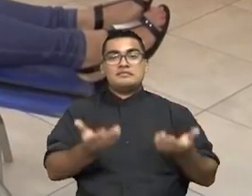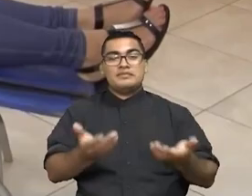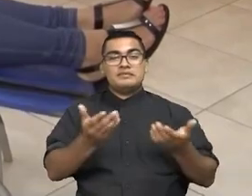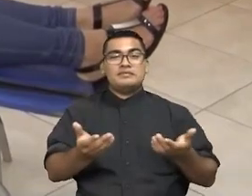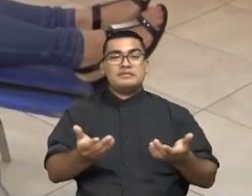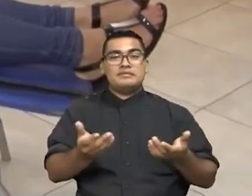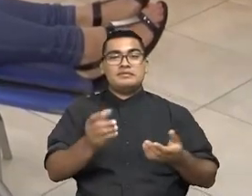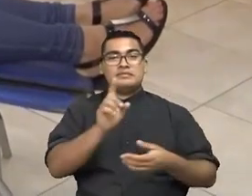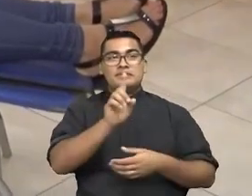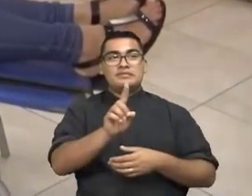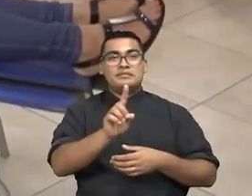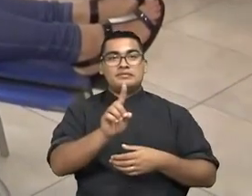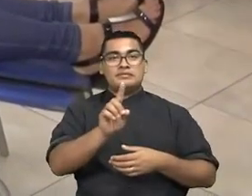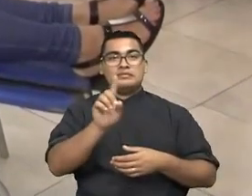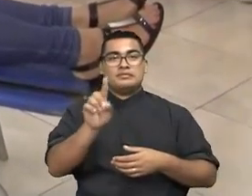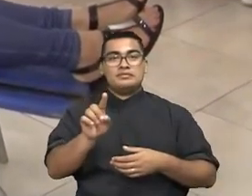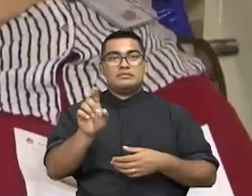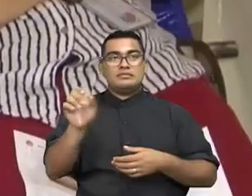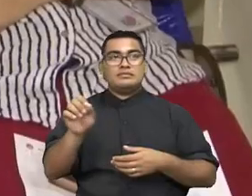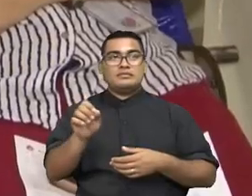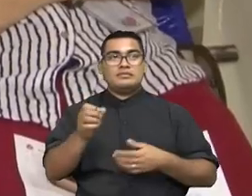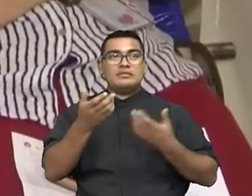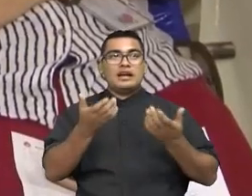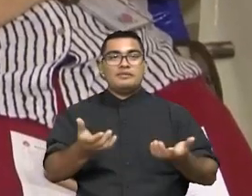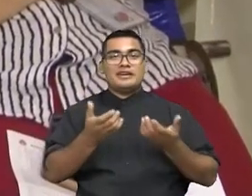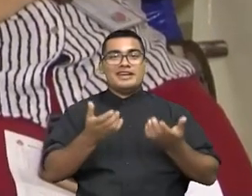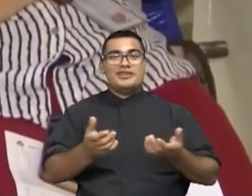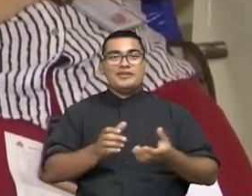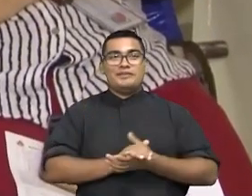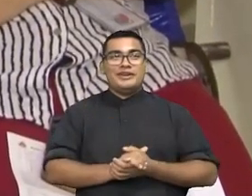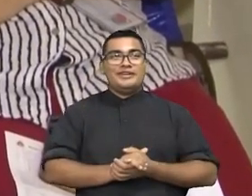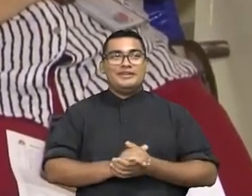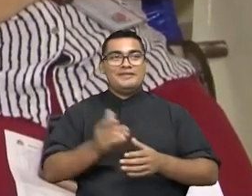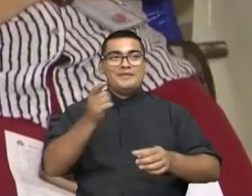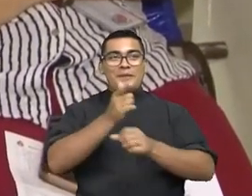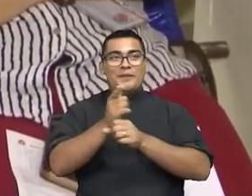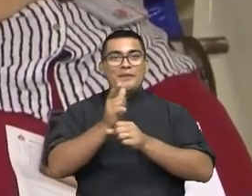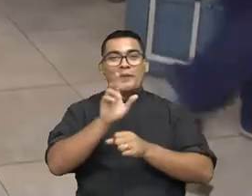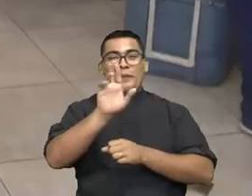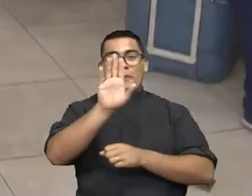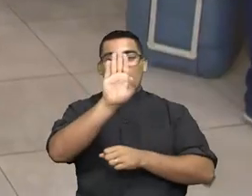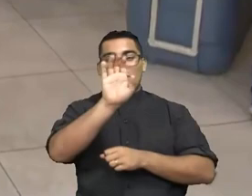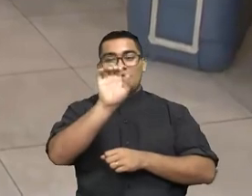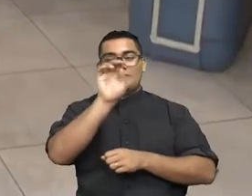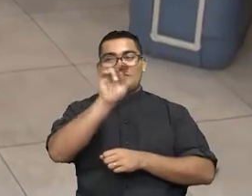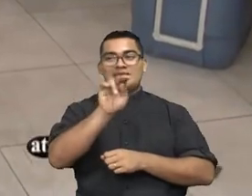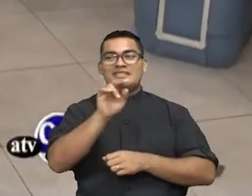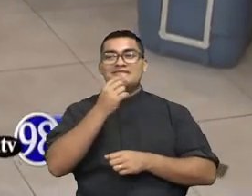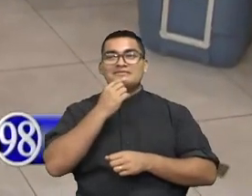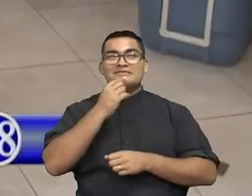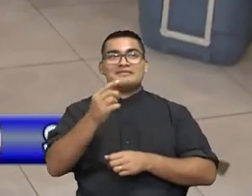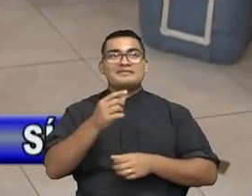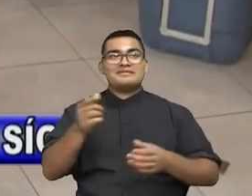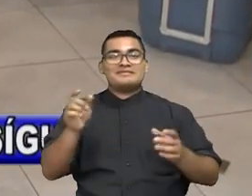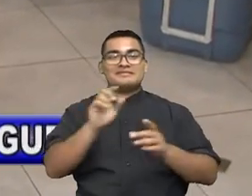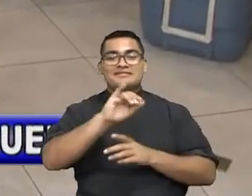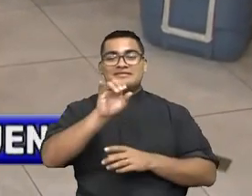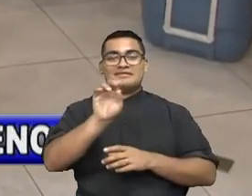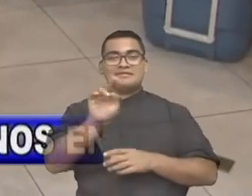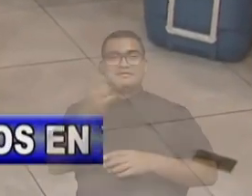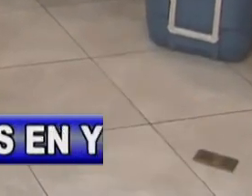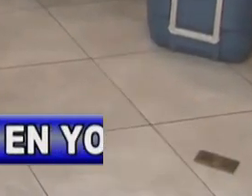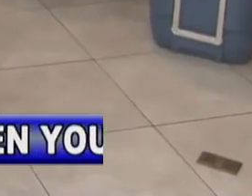mínimo 110 libras. Con cámara de Rubén Castro, informó para el canal parlamentario Jonathan